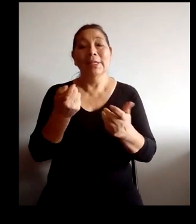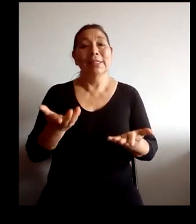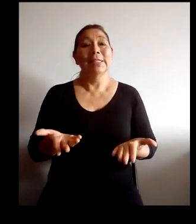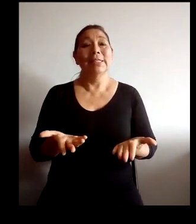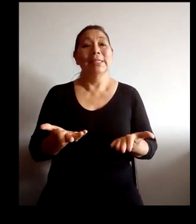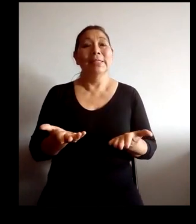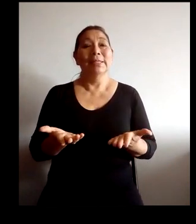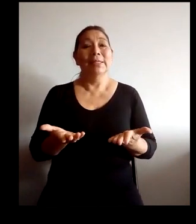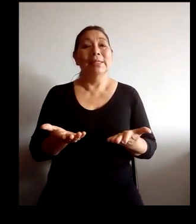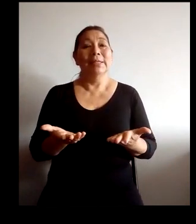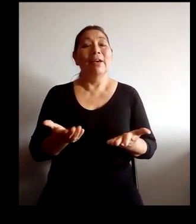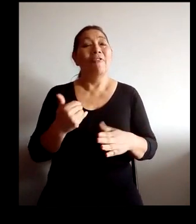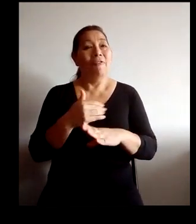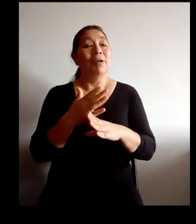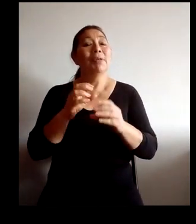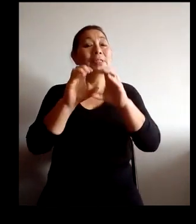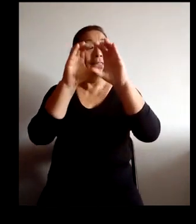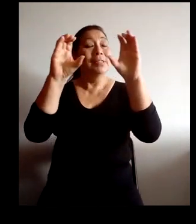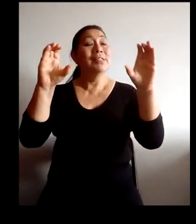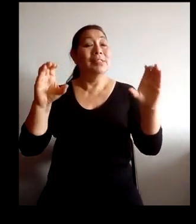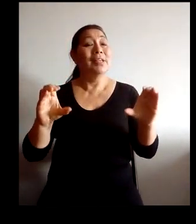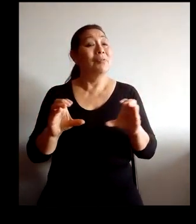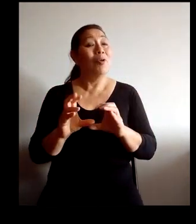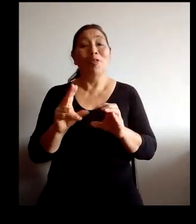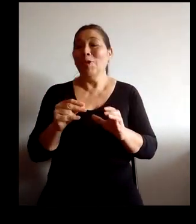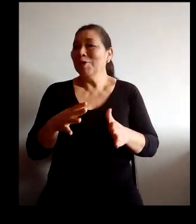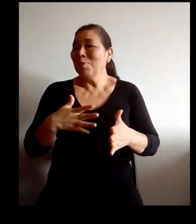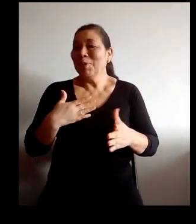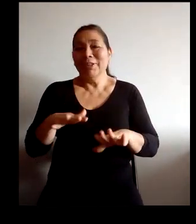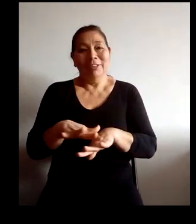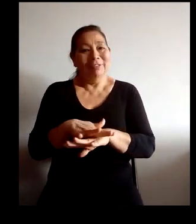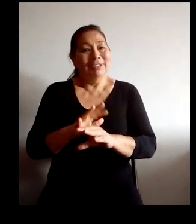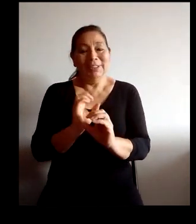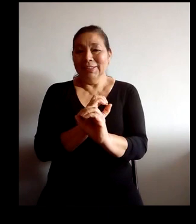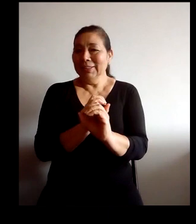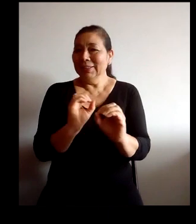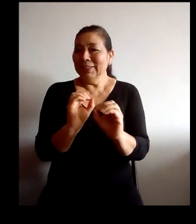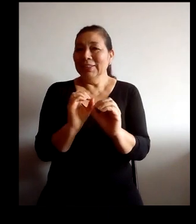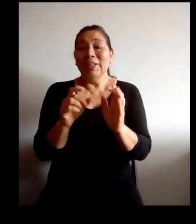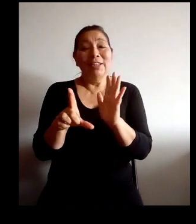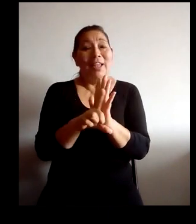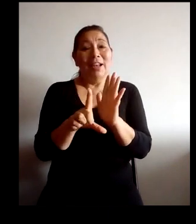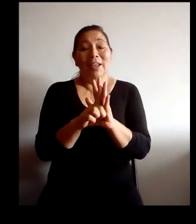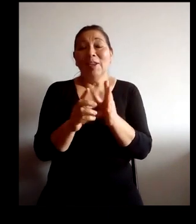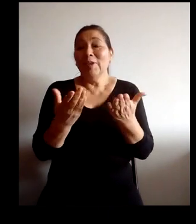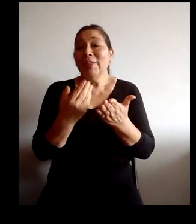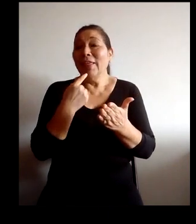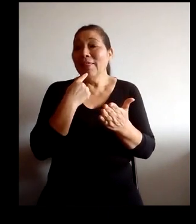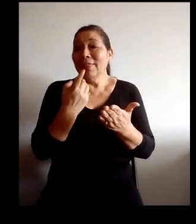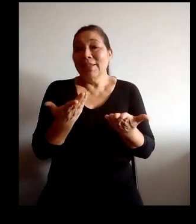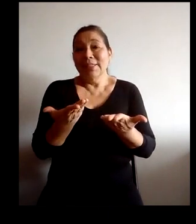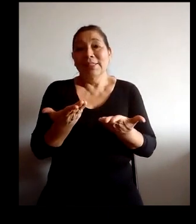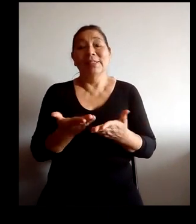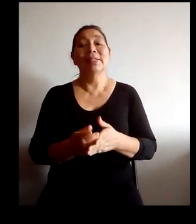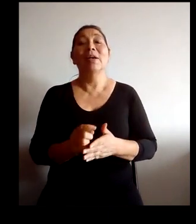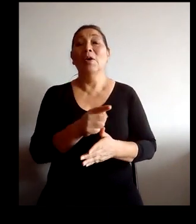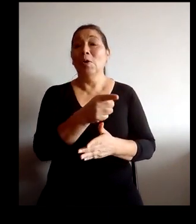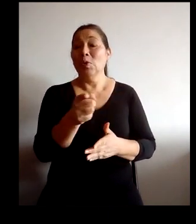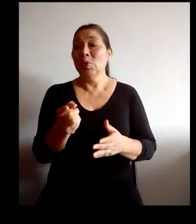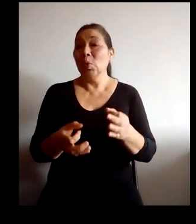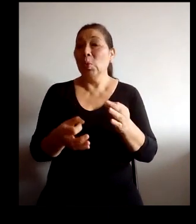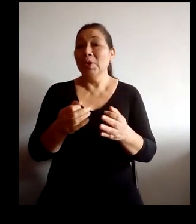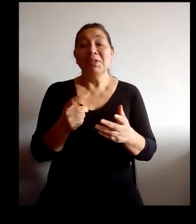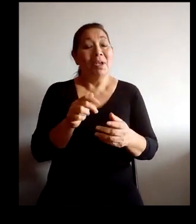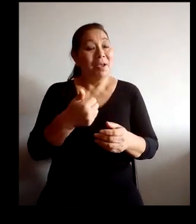la ley no lo establece. Precisamente usted, el Tribunal Constitucional, fue el mismo que estableció en este caso, habilitó la emisión en este caso